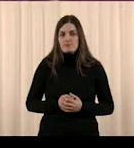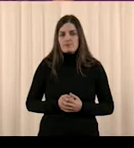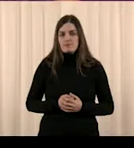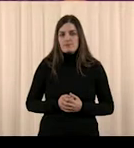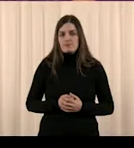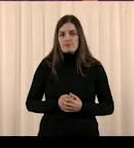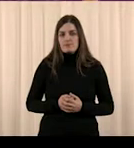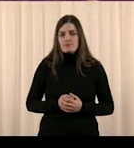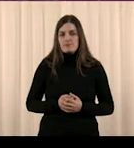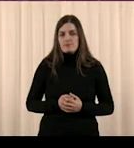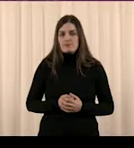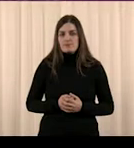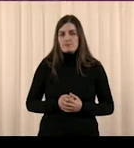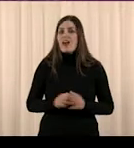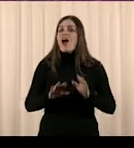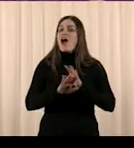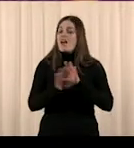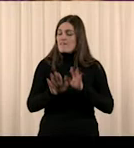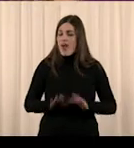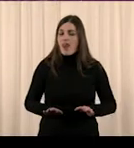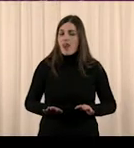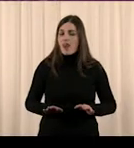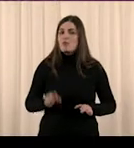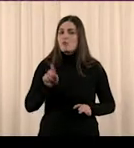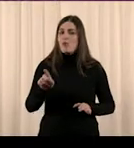Hasta que en un momento dado evaluarás tu vida